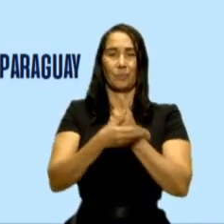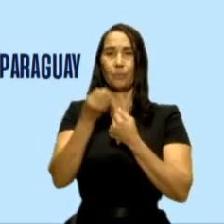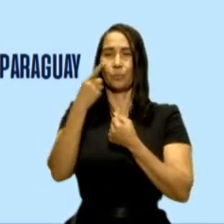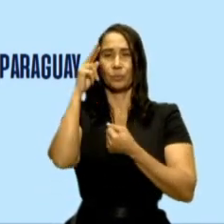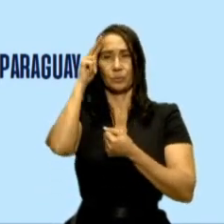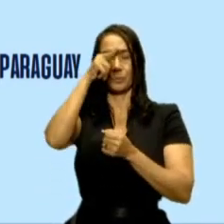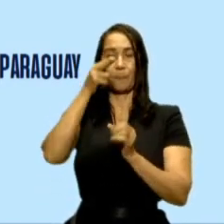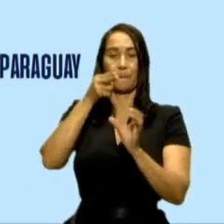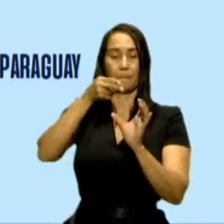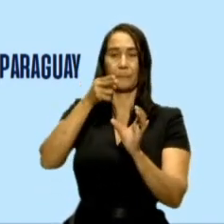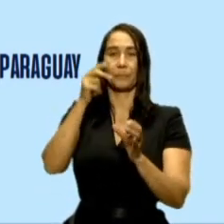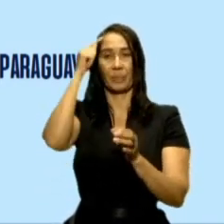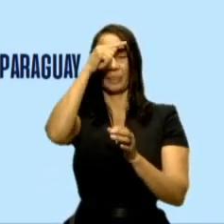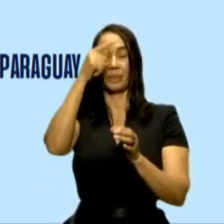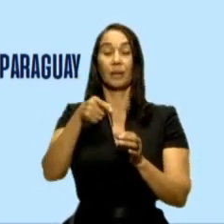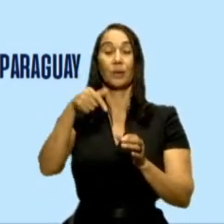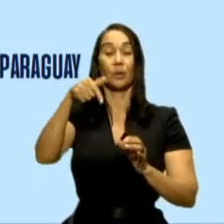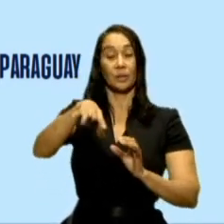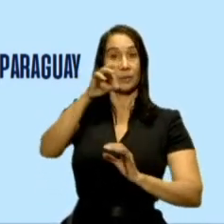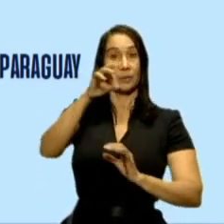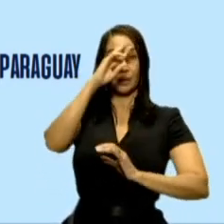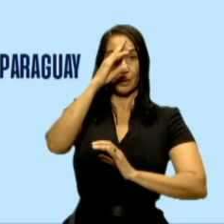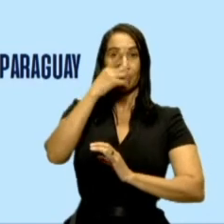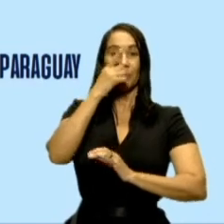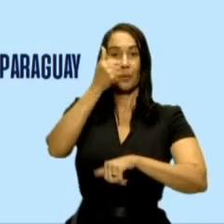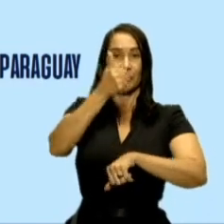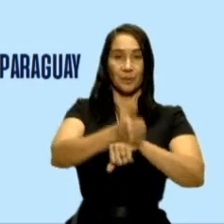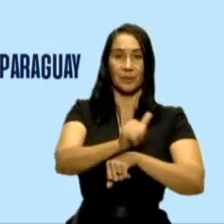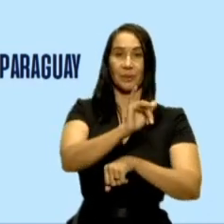mucho. República Dominicana,